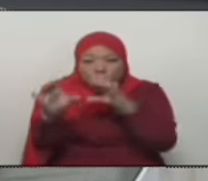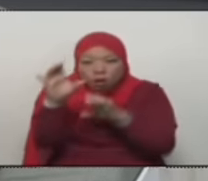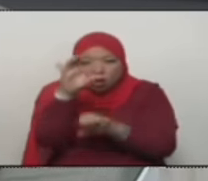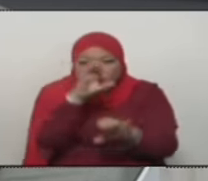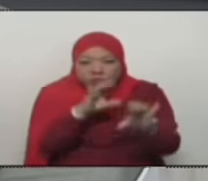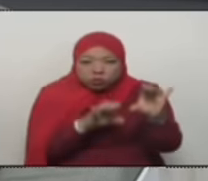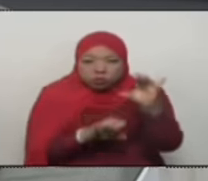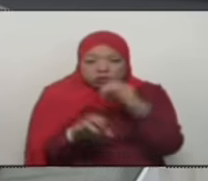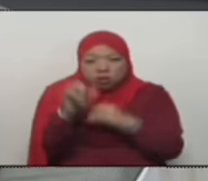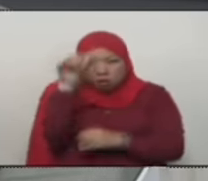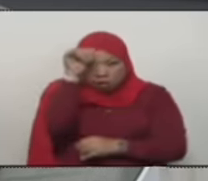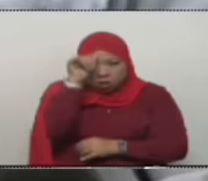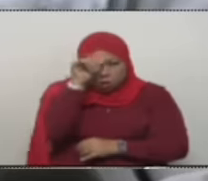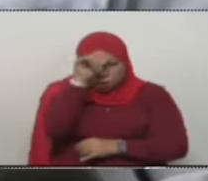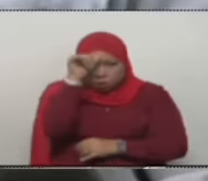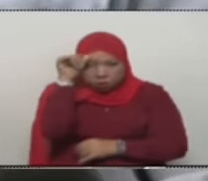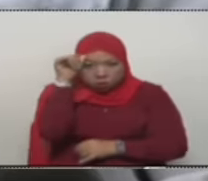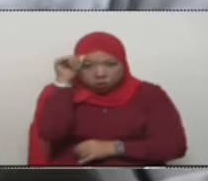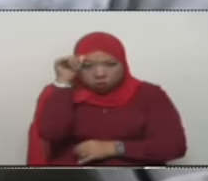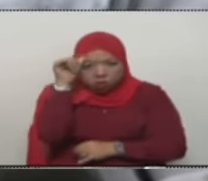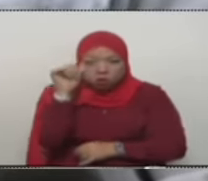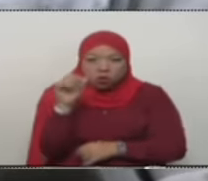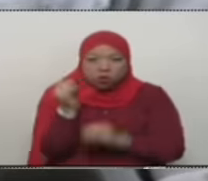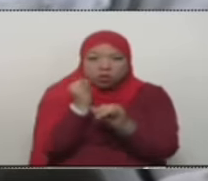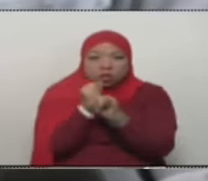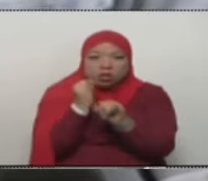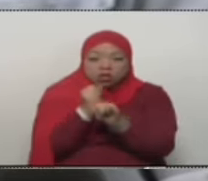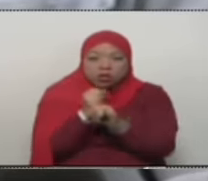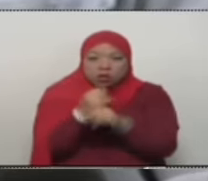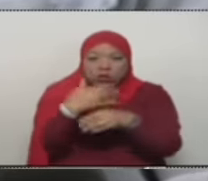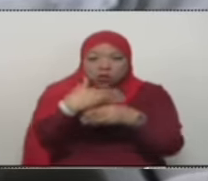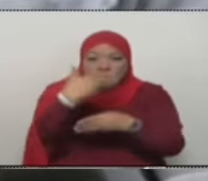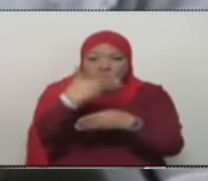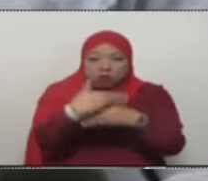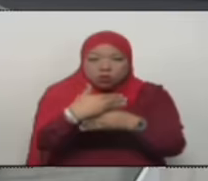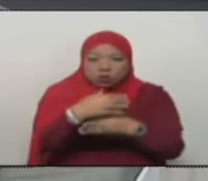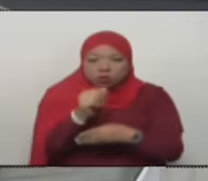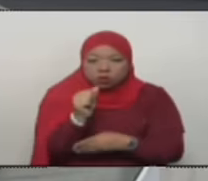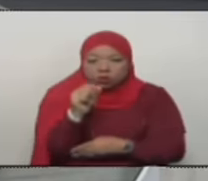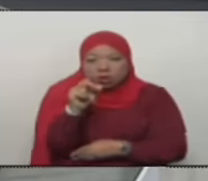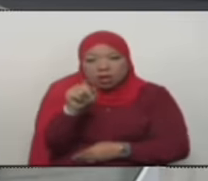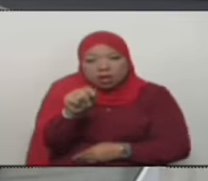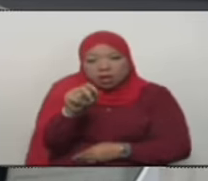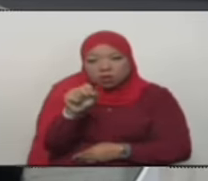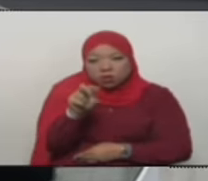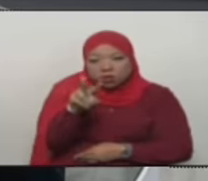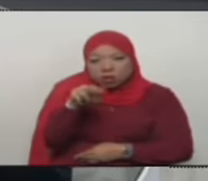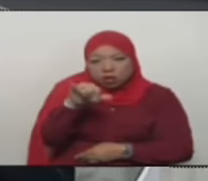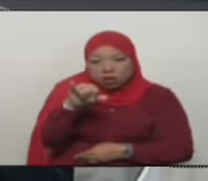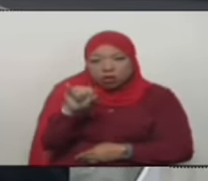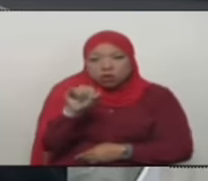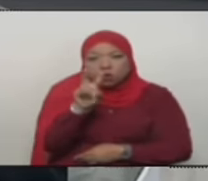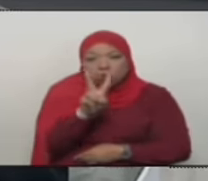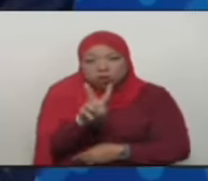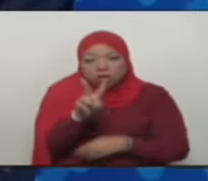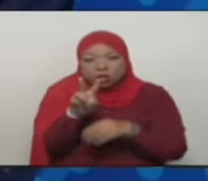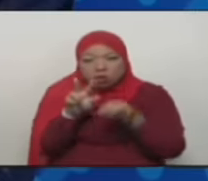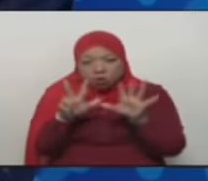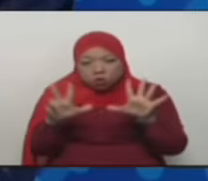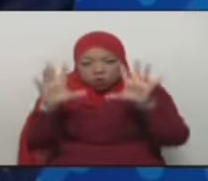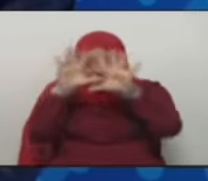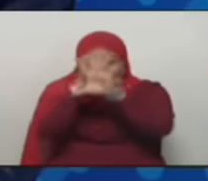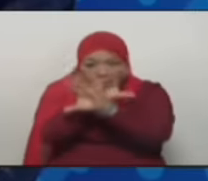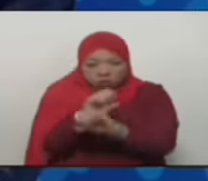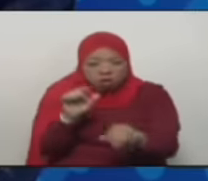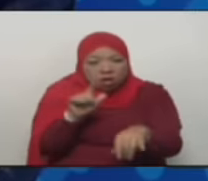el domingo de la noche salió en internet una página que se llama Altavista PBT. ¿Qué domingo? El domingo, el 28 de la noche. ¿A qué